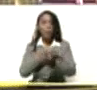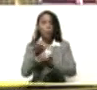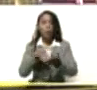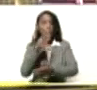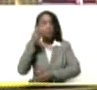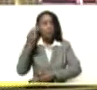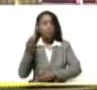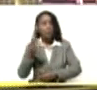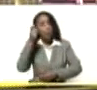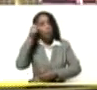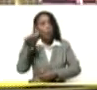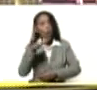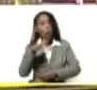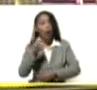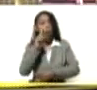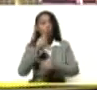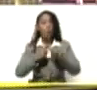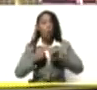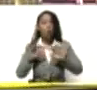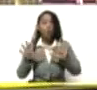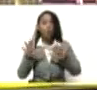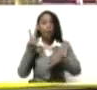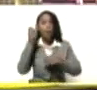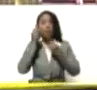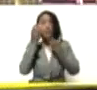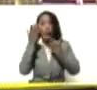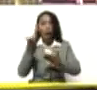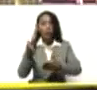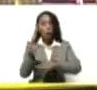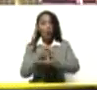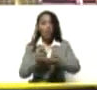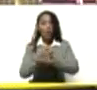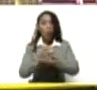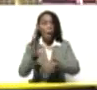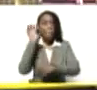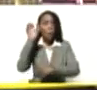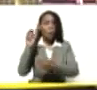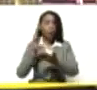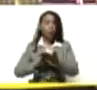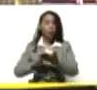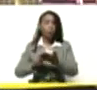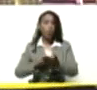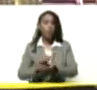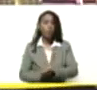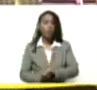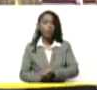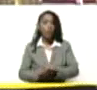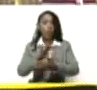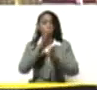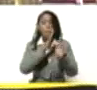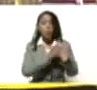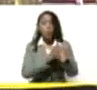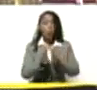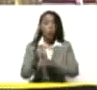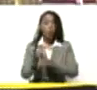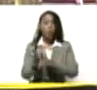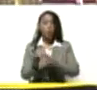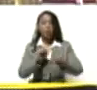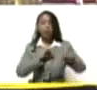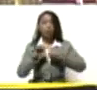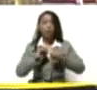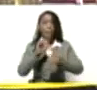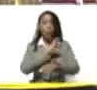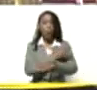reales del pueblo. El 1x10 del buen gobierno, el mapa de soluciones y la agenda concreta de acción del poder